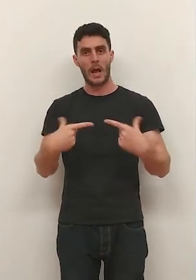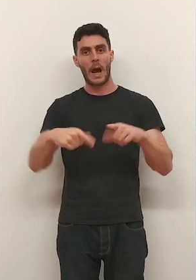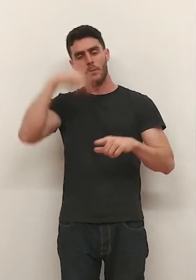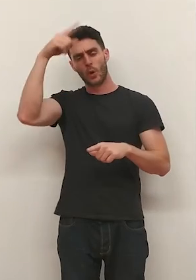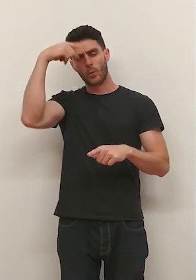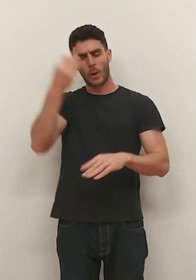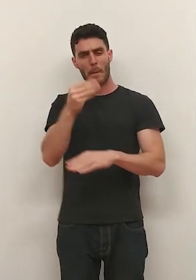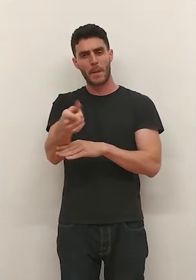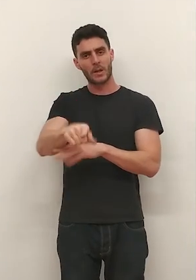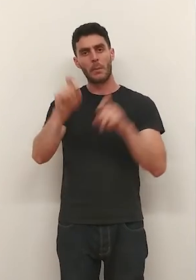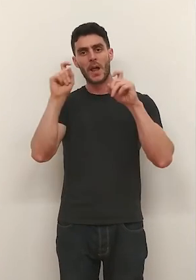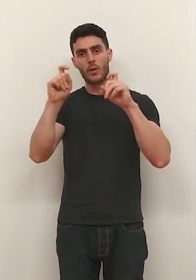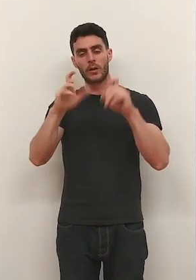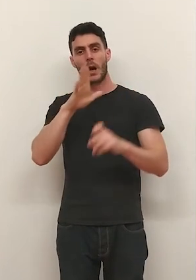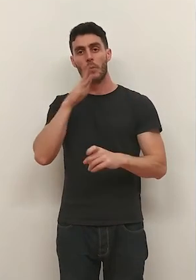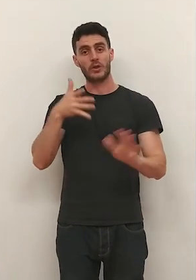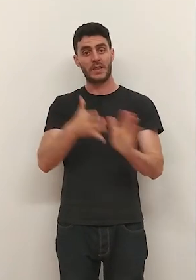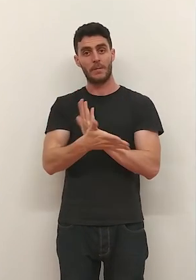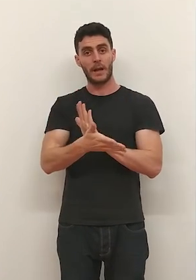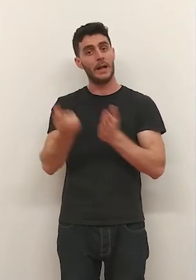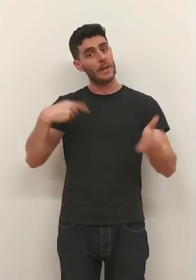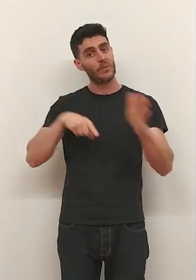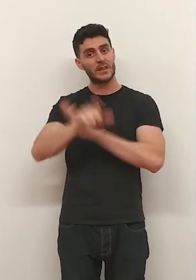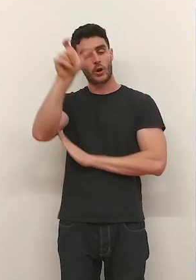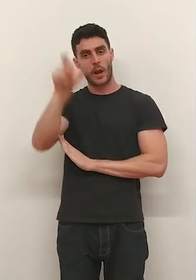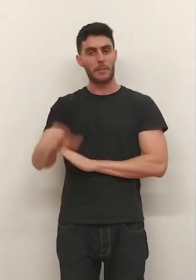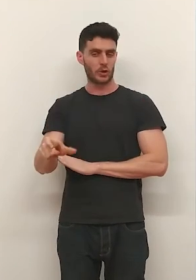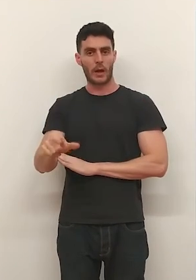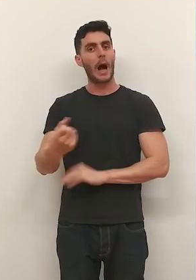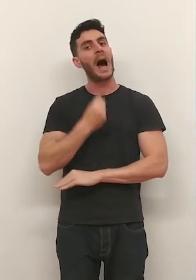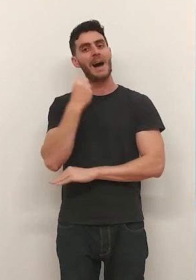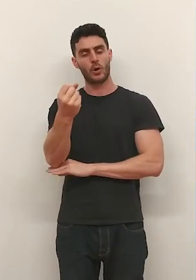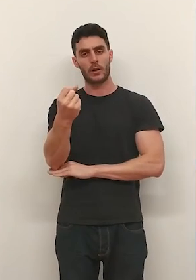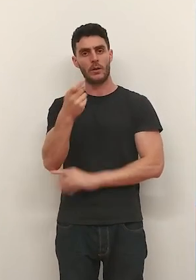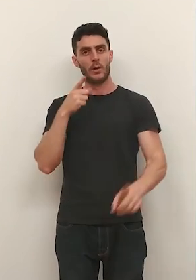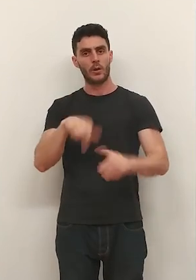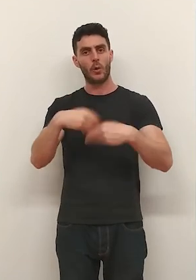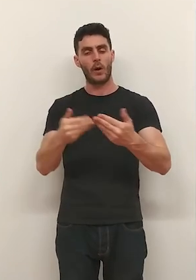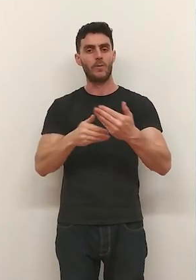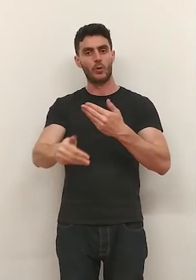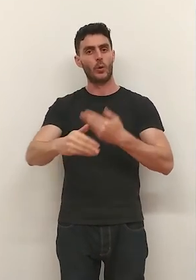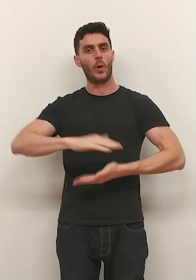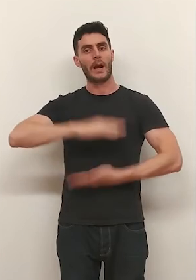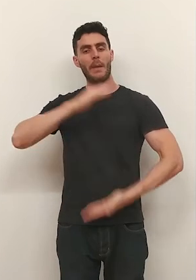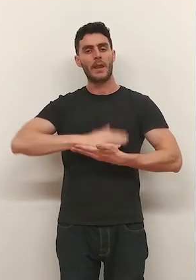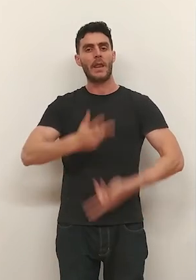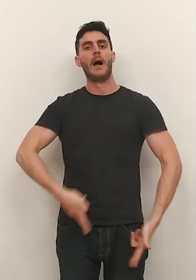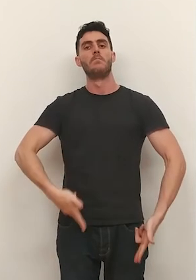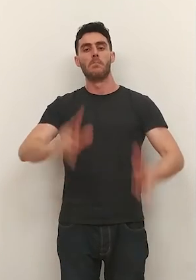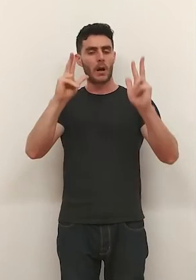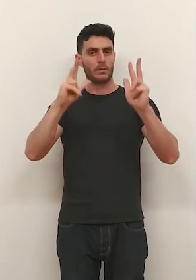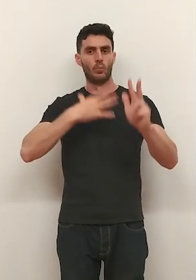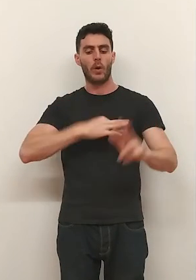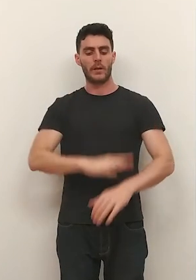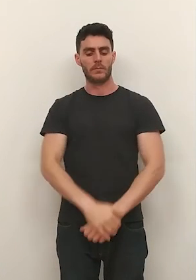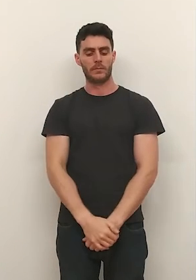el ámbito cultural y educativo, ya que ello fomenta el desarrollo de las personas para ser capaces de decidir en libertad sobre lo que les